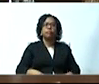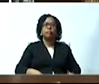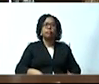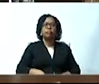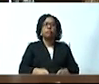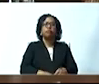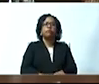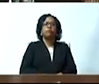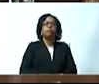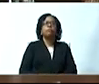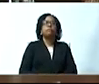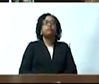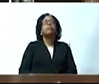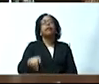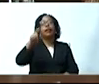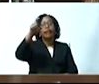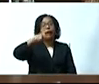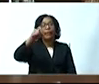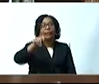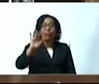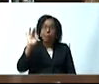Pero es que tiene que marcar